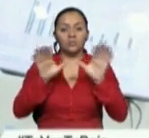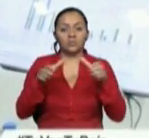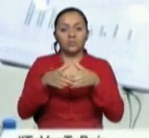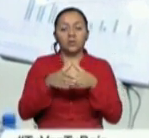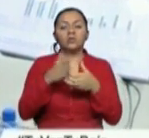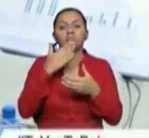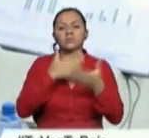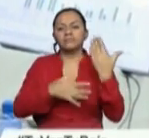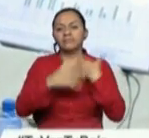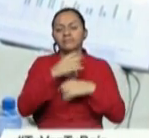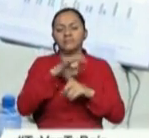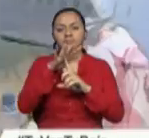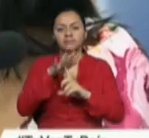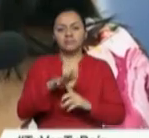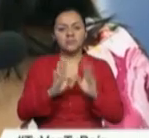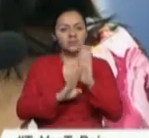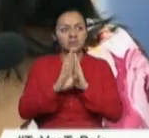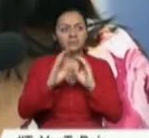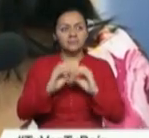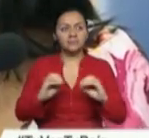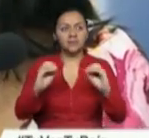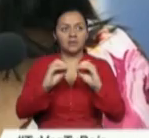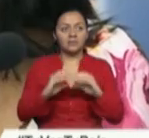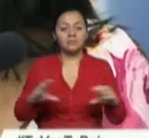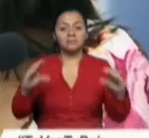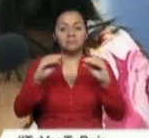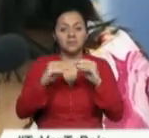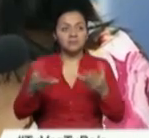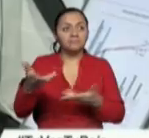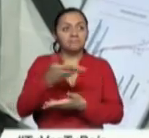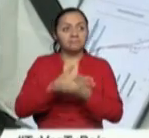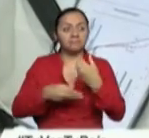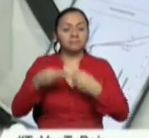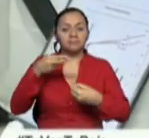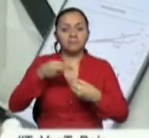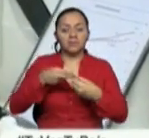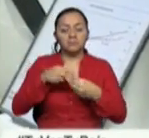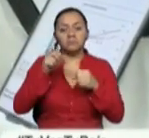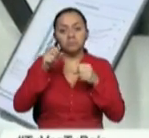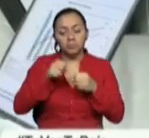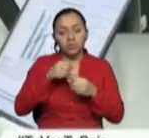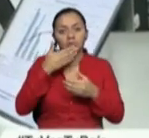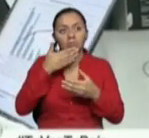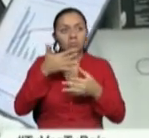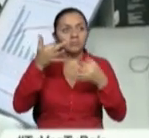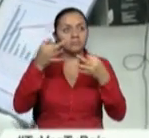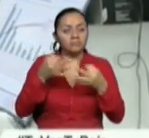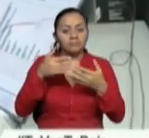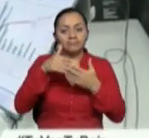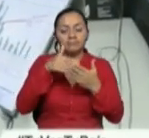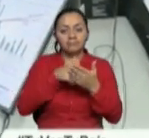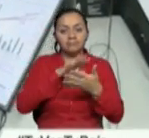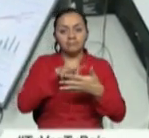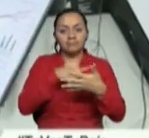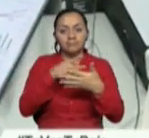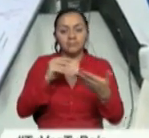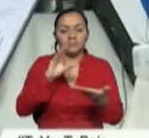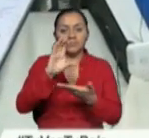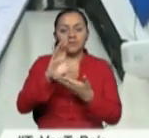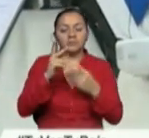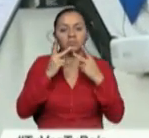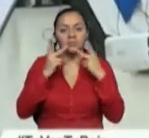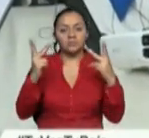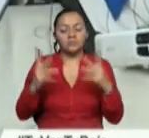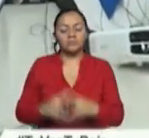históricamente excluidas del desarrollo además son espacios de participación local que permiten definir las prioridades de la inversión pública